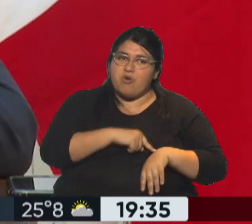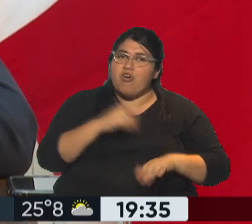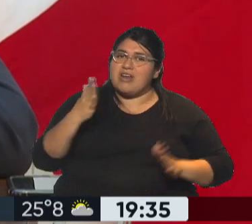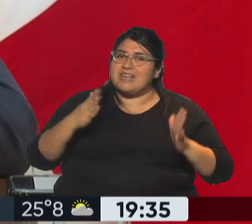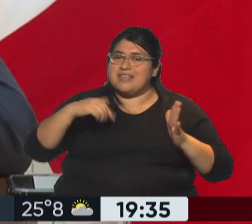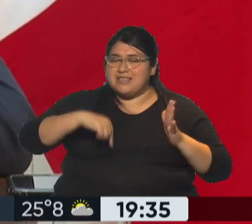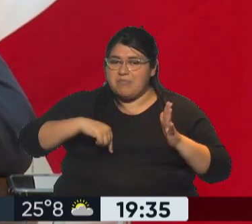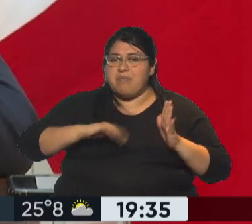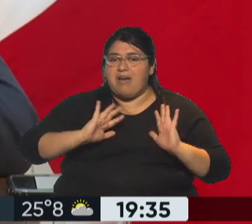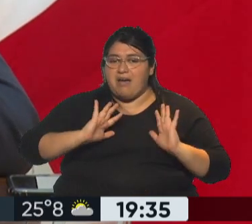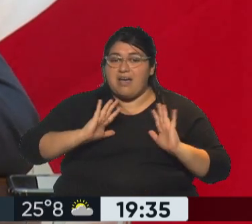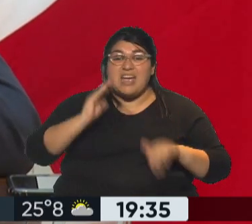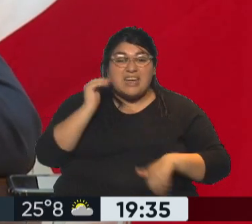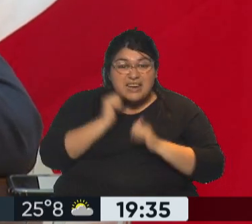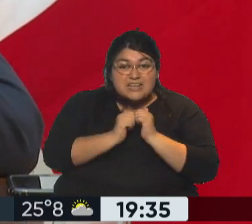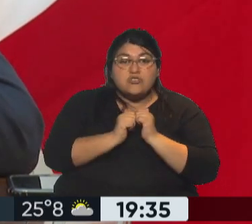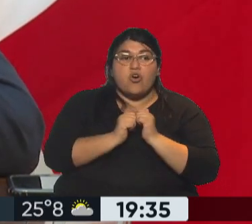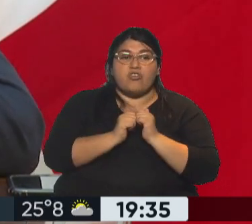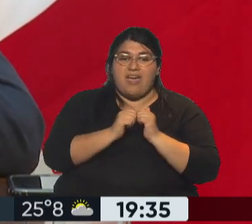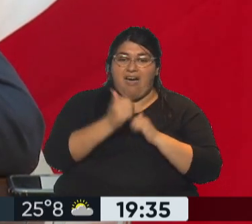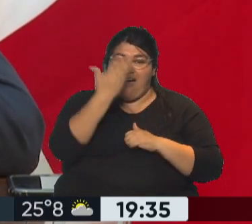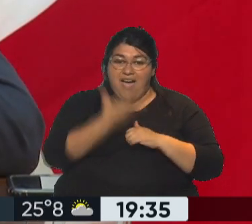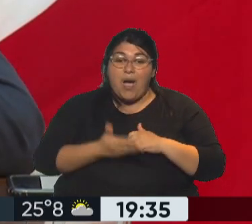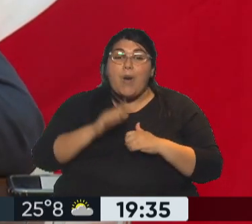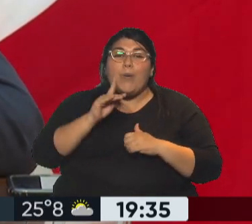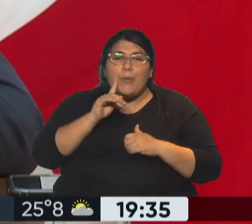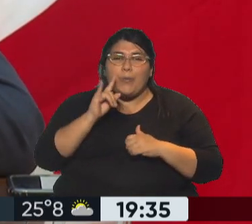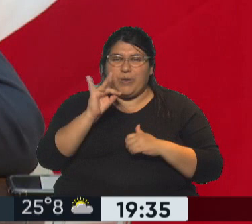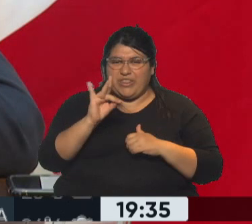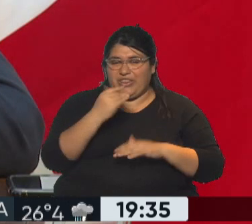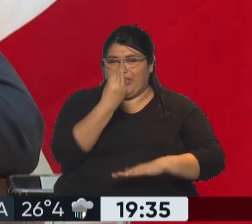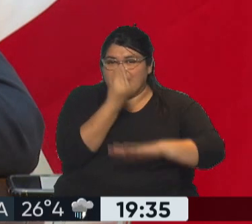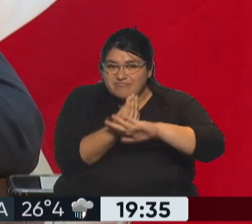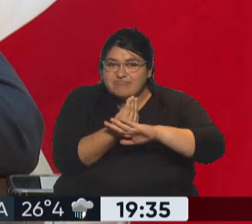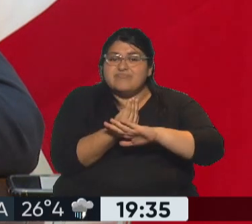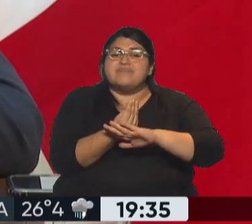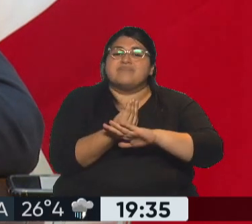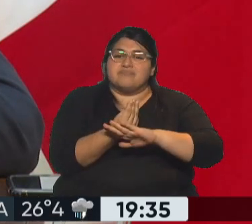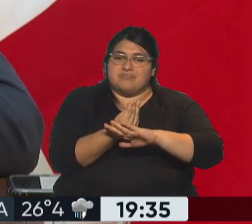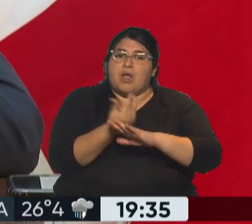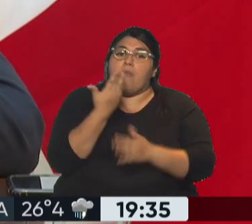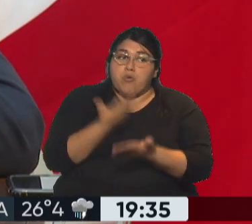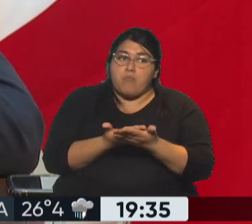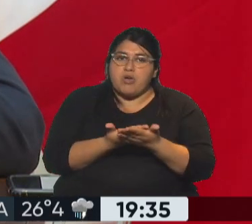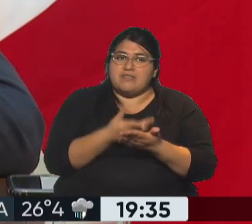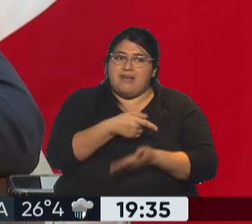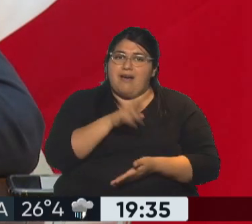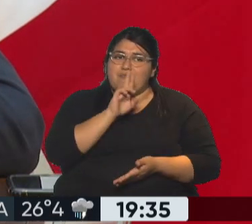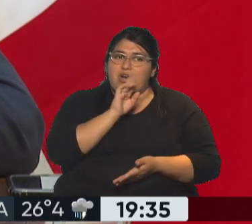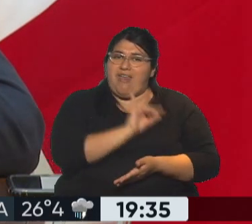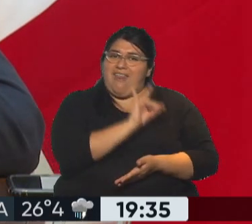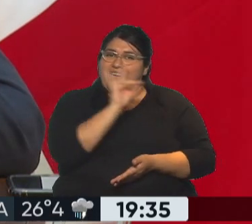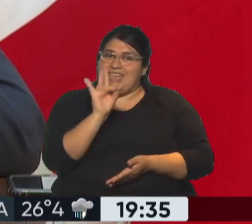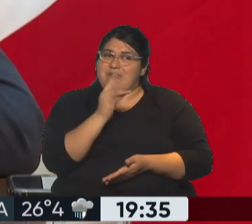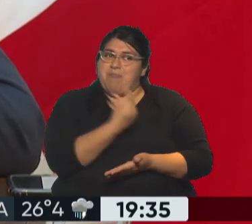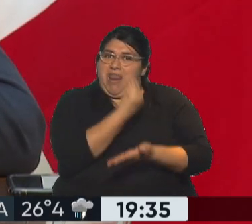mundo y en la historia que el BID tiene, la Argentina ha propuesto una gran candidata para presidir el